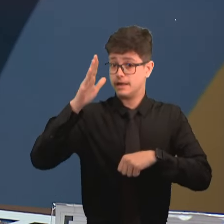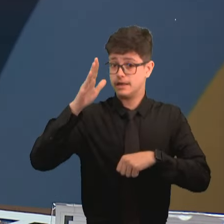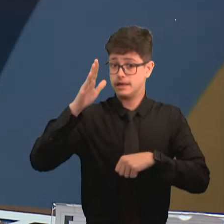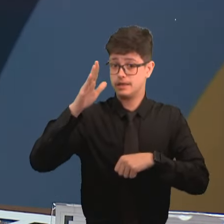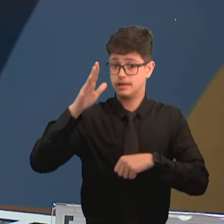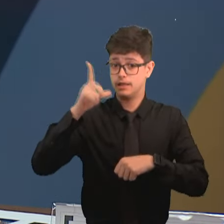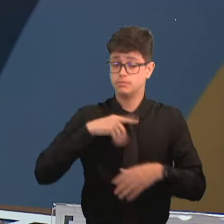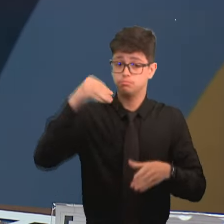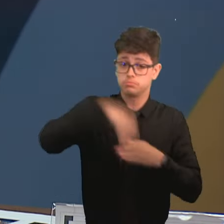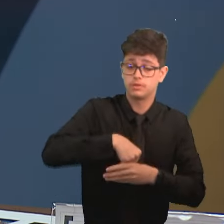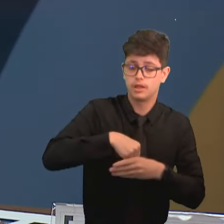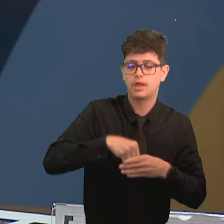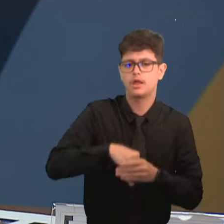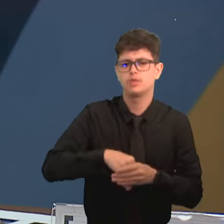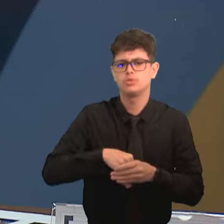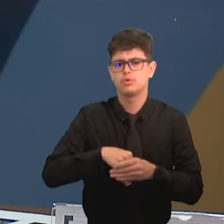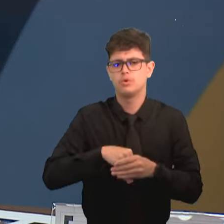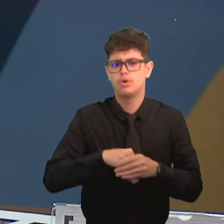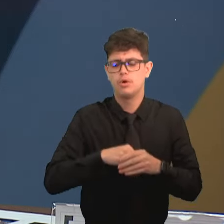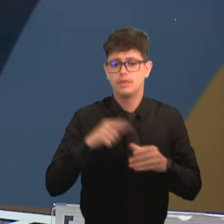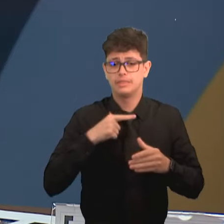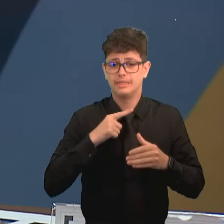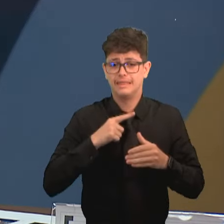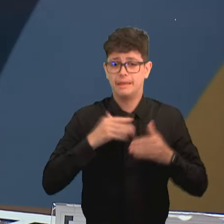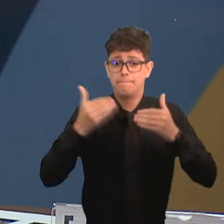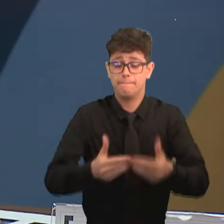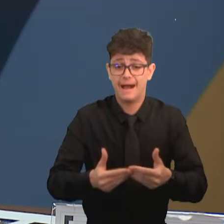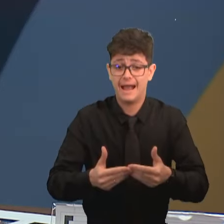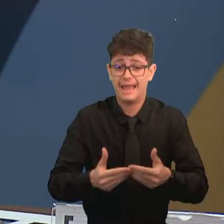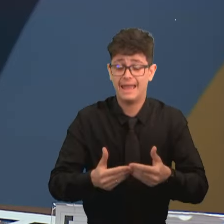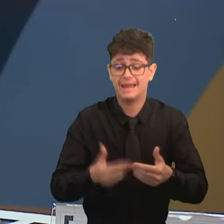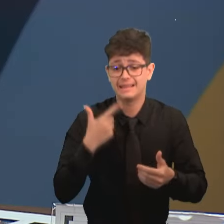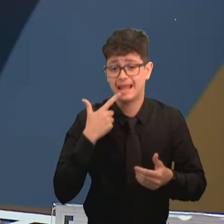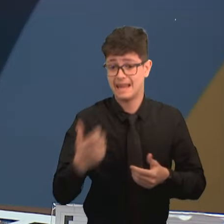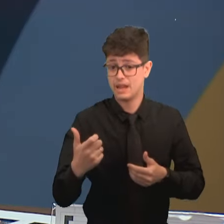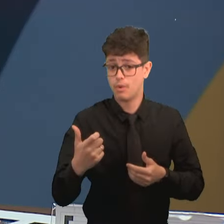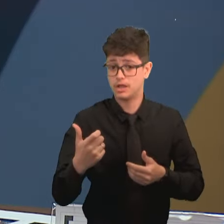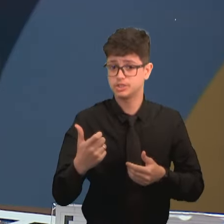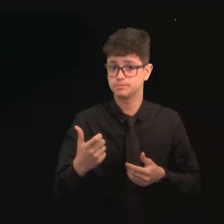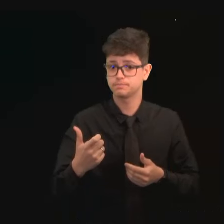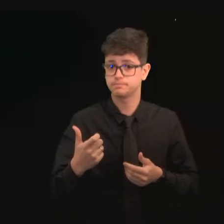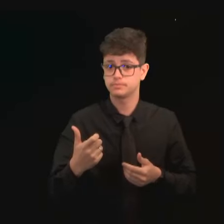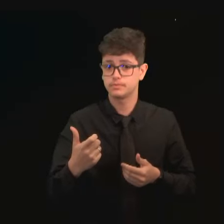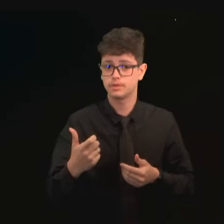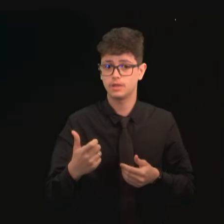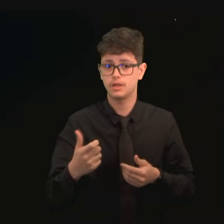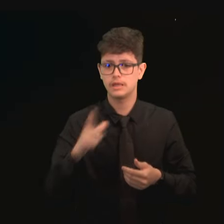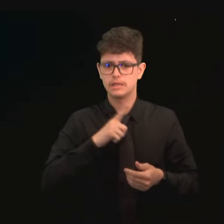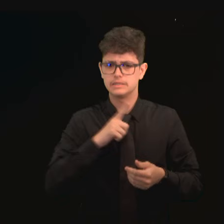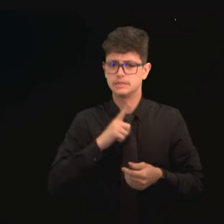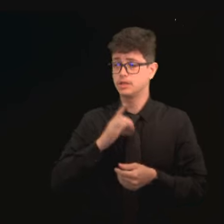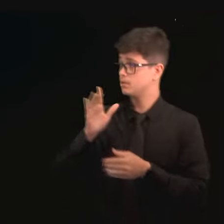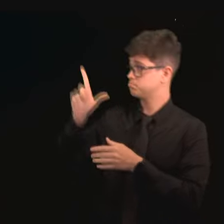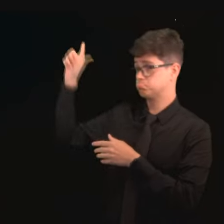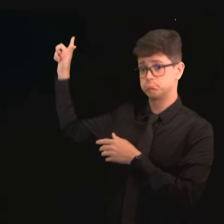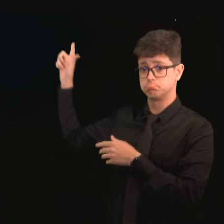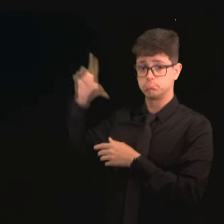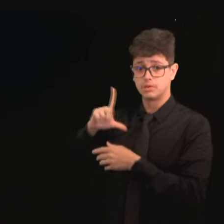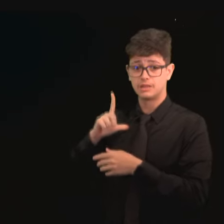actualmente es la ruptura de la barrera del lenguaje que vemos hoy. Si vemos los modelos